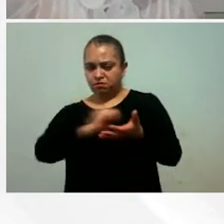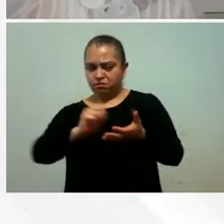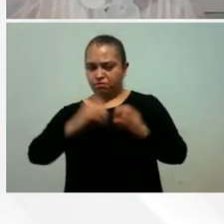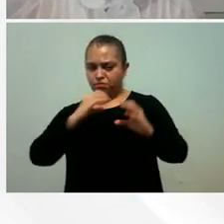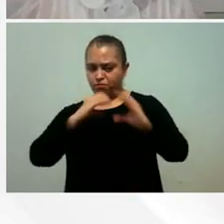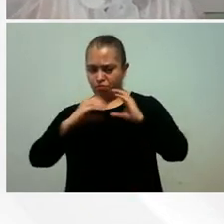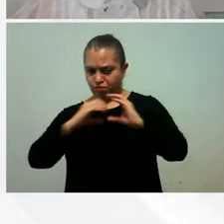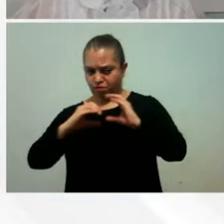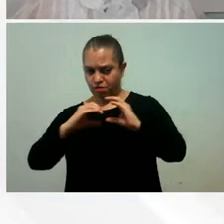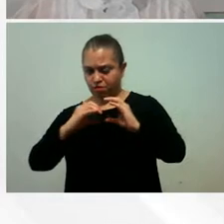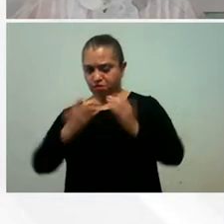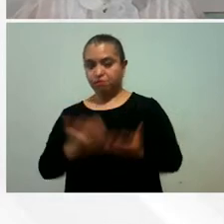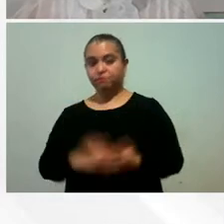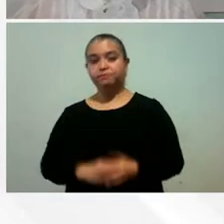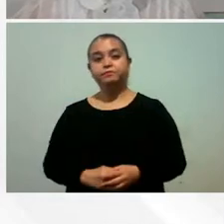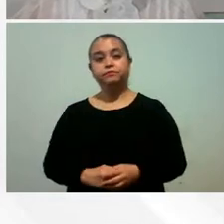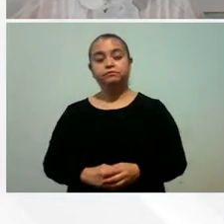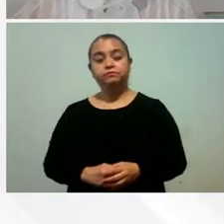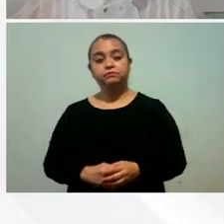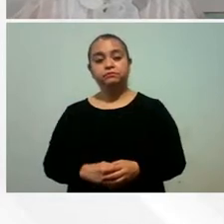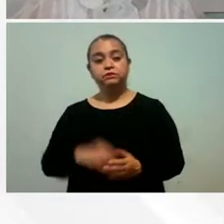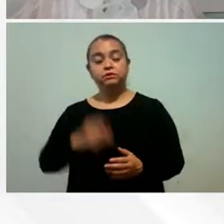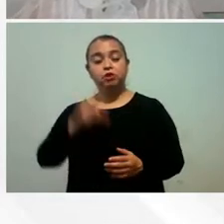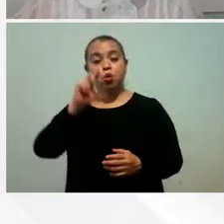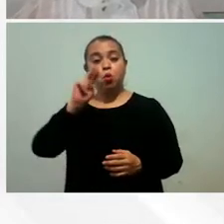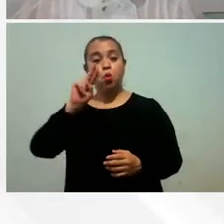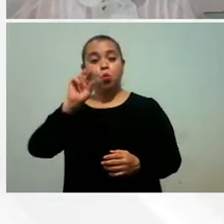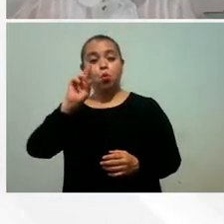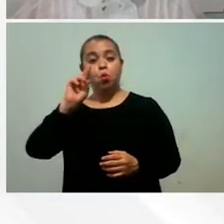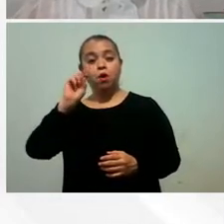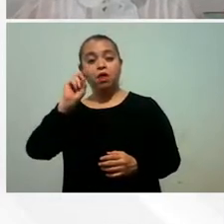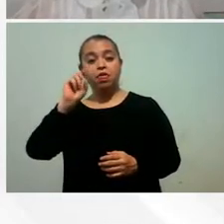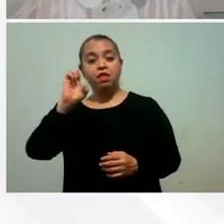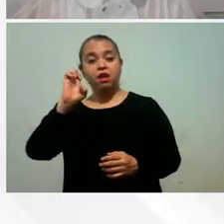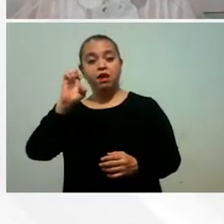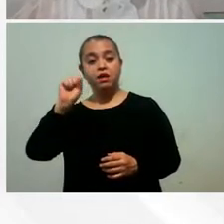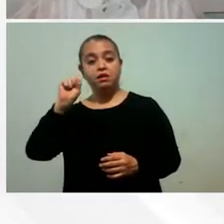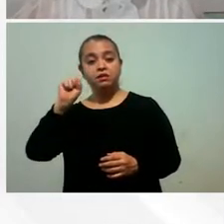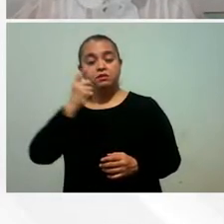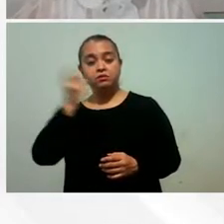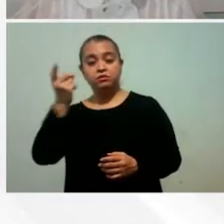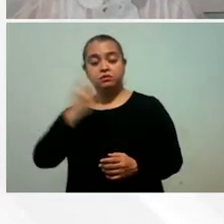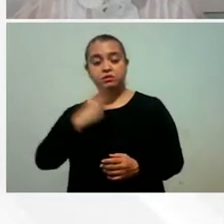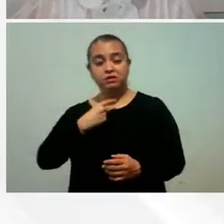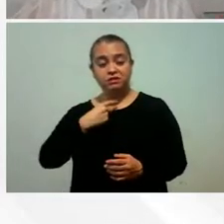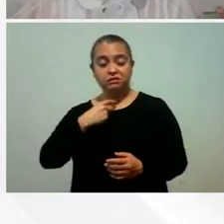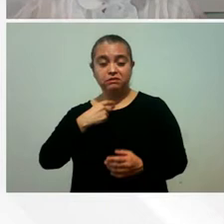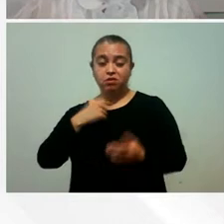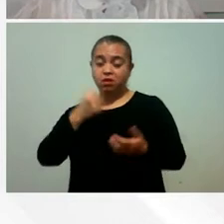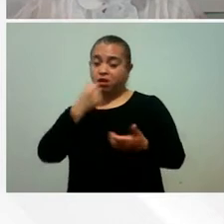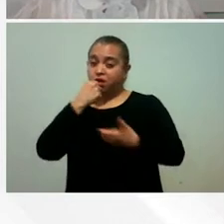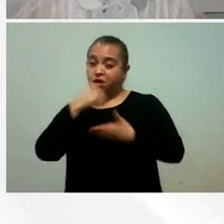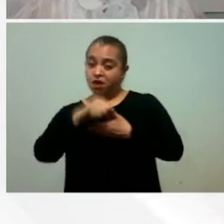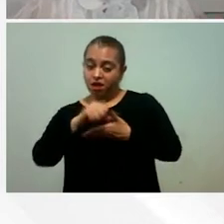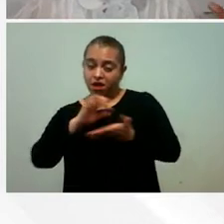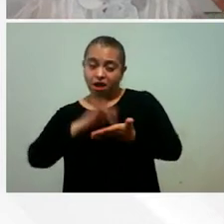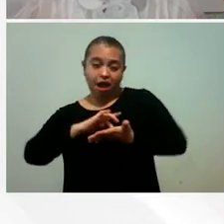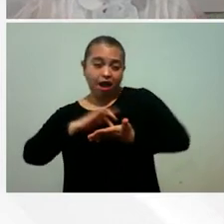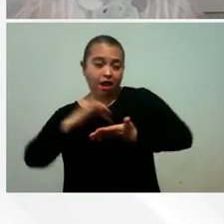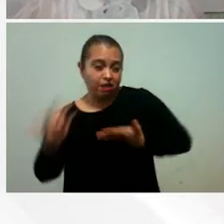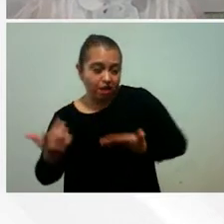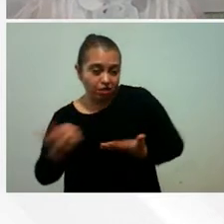Y por acá, María de Lourdes nos dice que yo creo que su carta de agradecimiento es a sus alumnos porque se